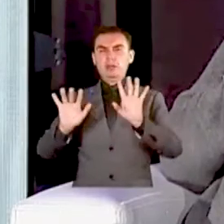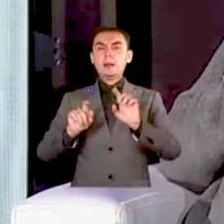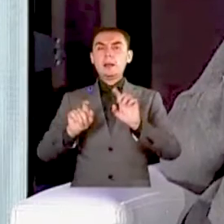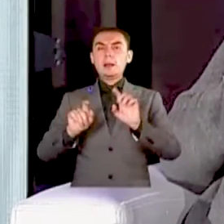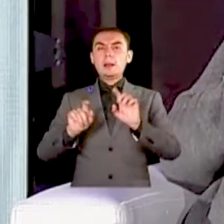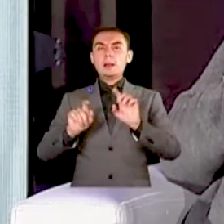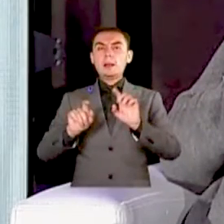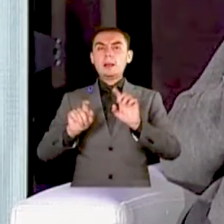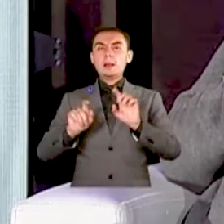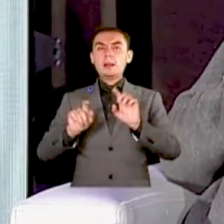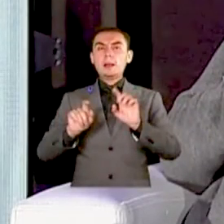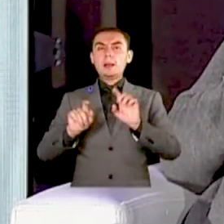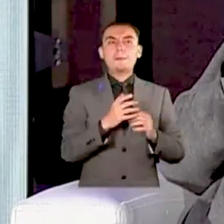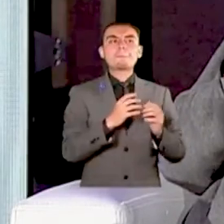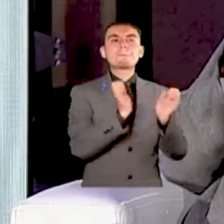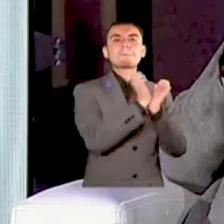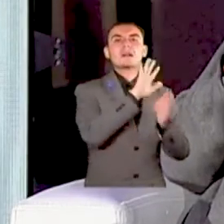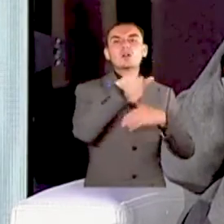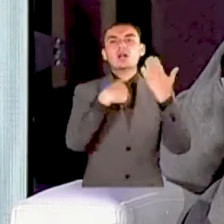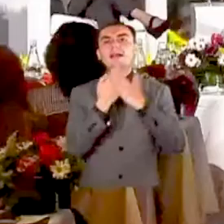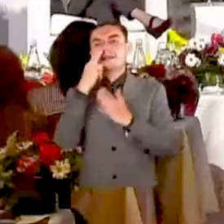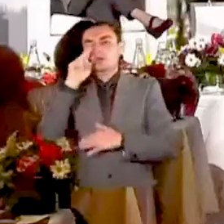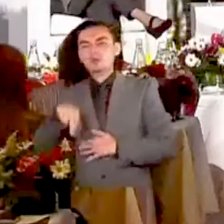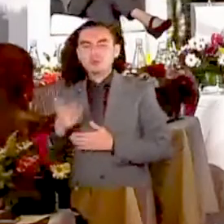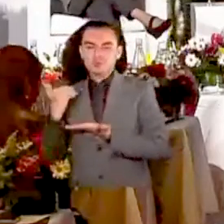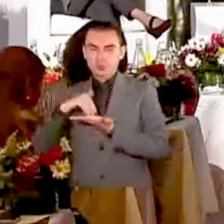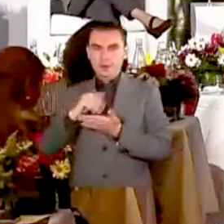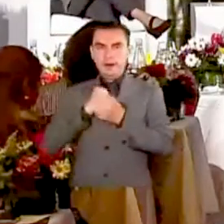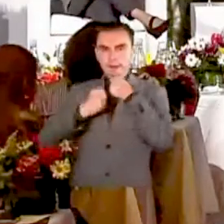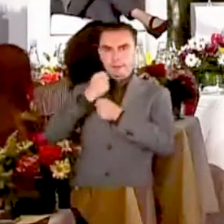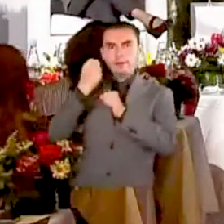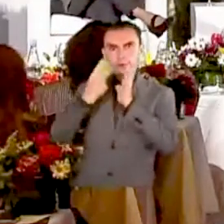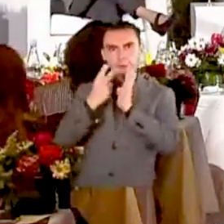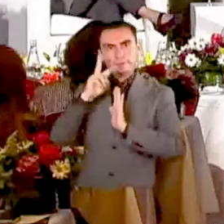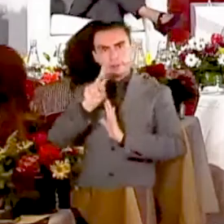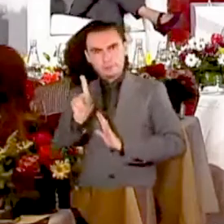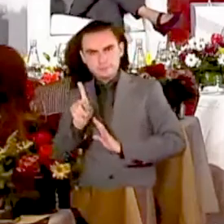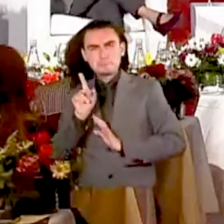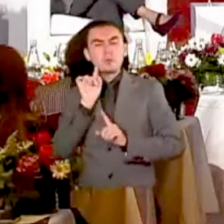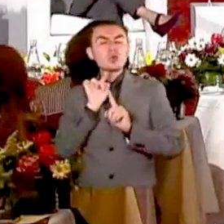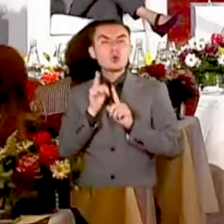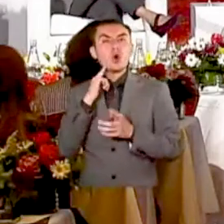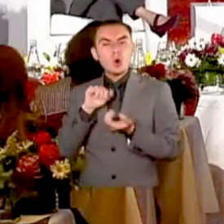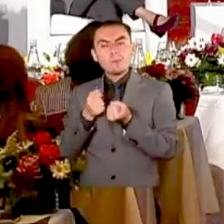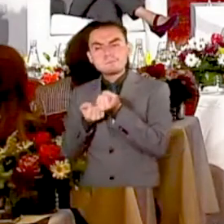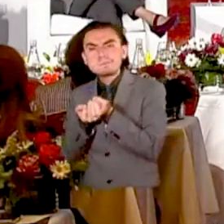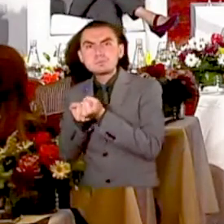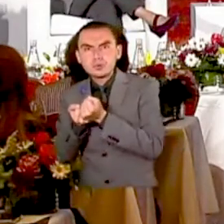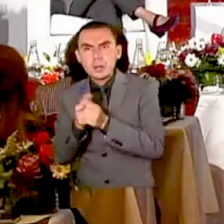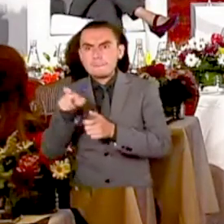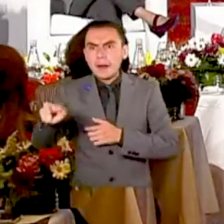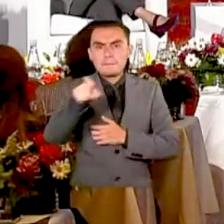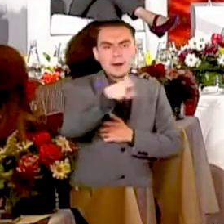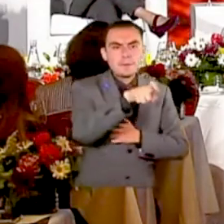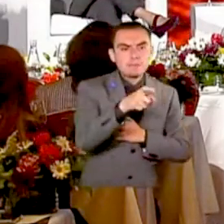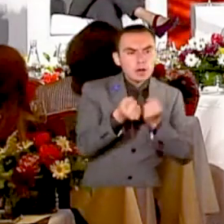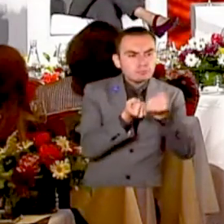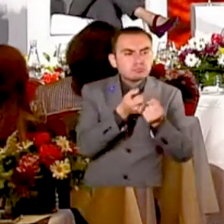y julio para apoyar el trabajo misional que realizaban nuestros procuradores provinciales,